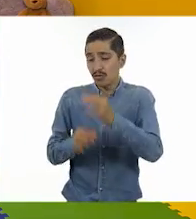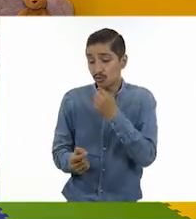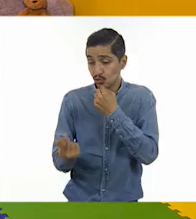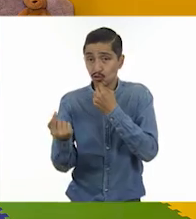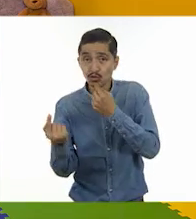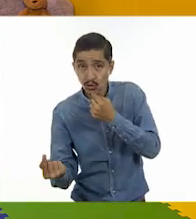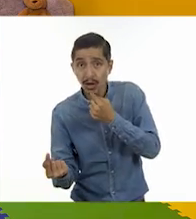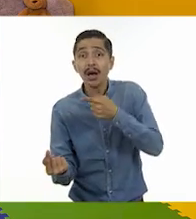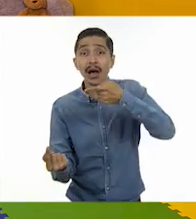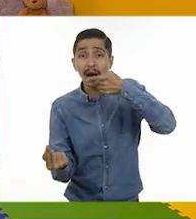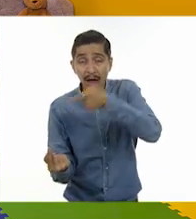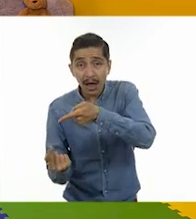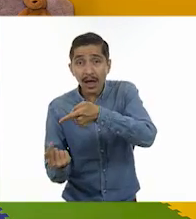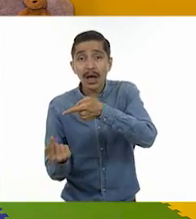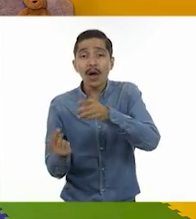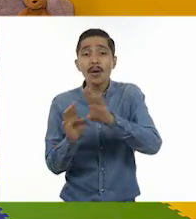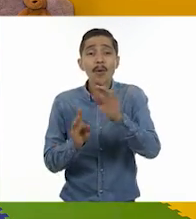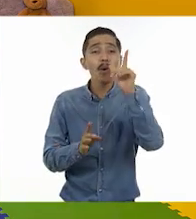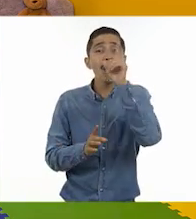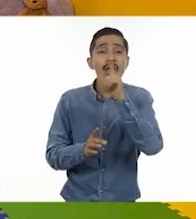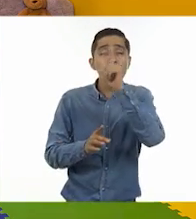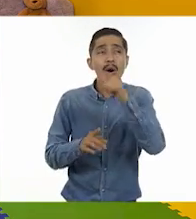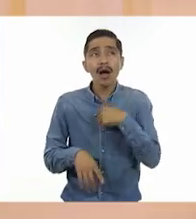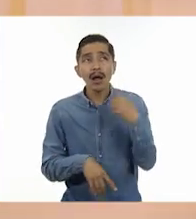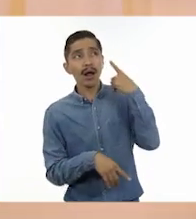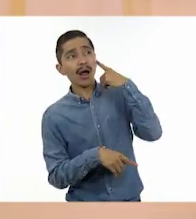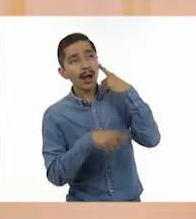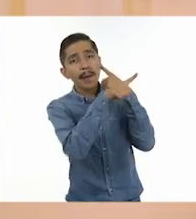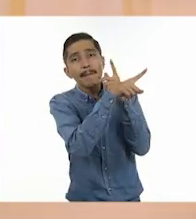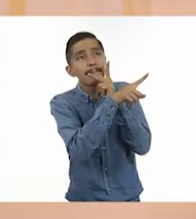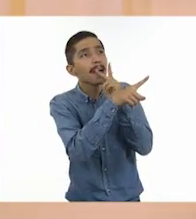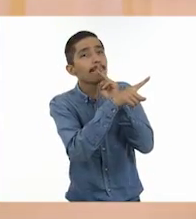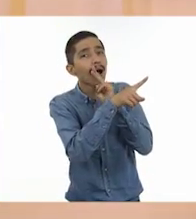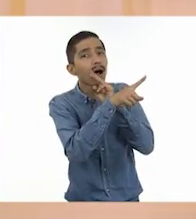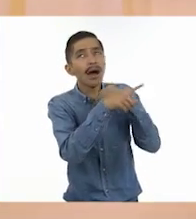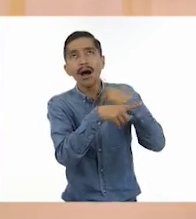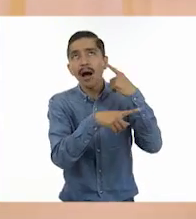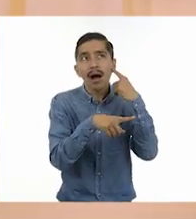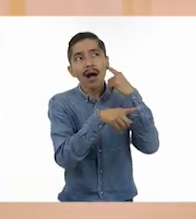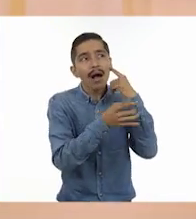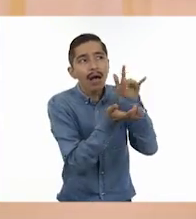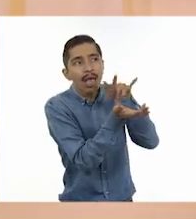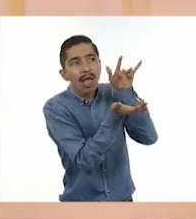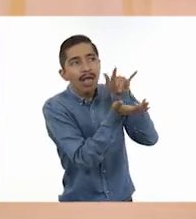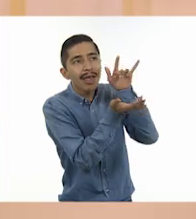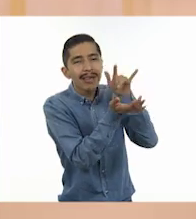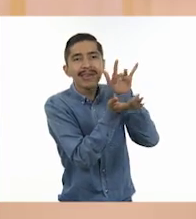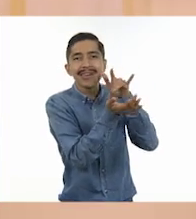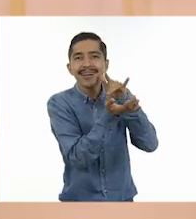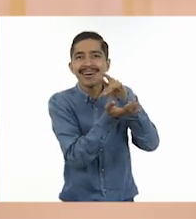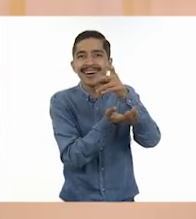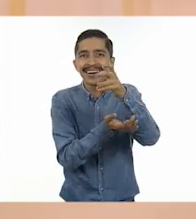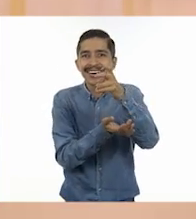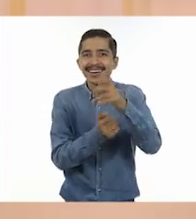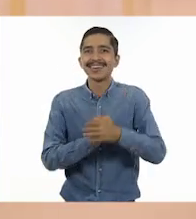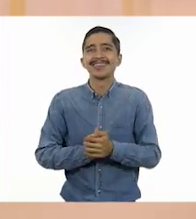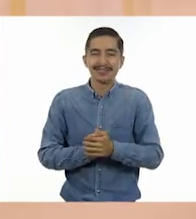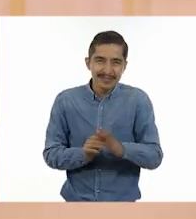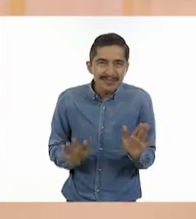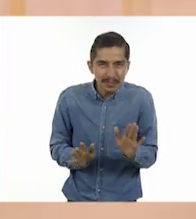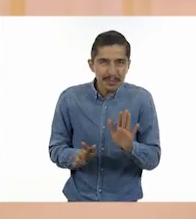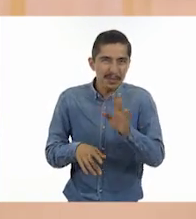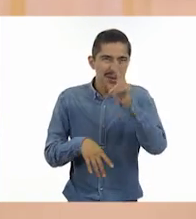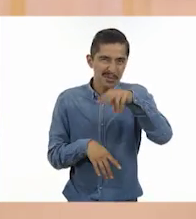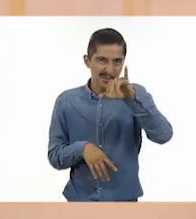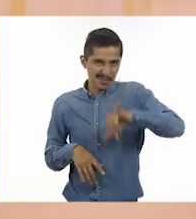pequeño es proporcional al lenguaje que escucha de sus padres. Después de todo lo que hemos aprendido, ¿no les parece que